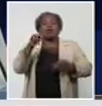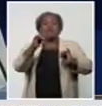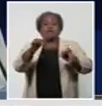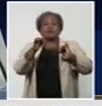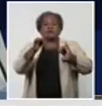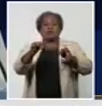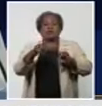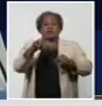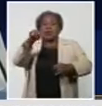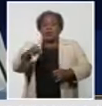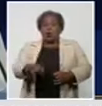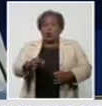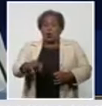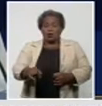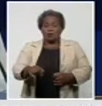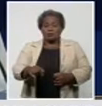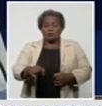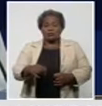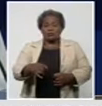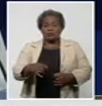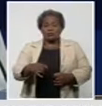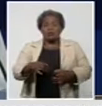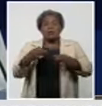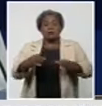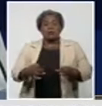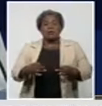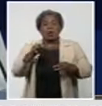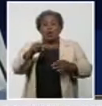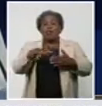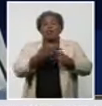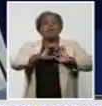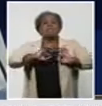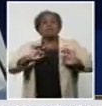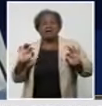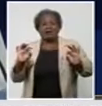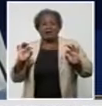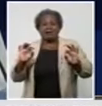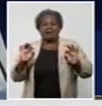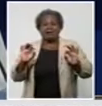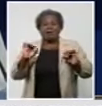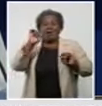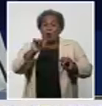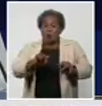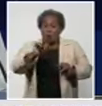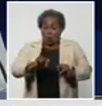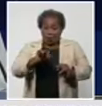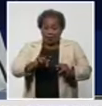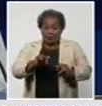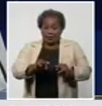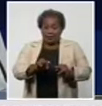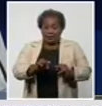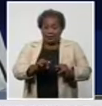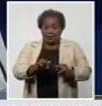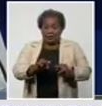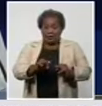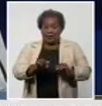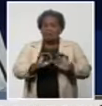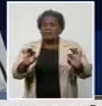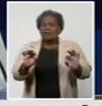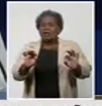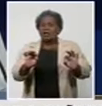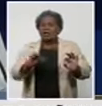Hoy nosotros realmente queremos comenzar, hoy es un día muy especial, hoy es un día especial para todos los